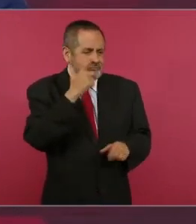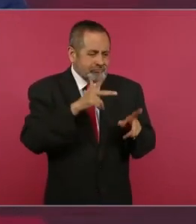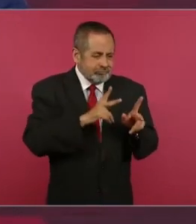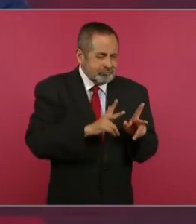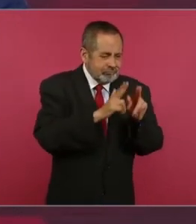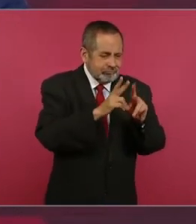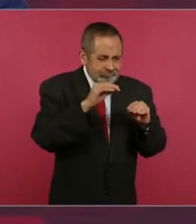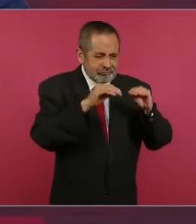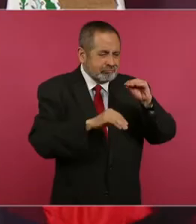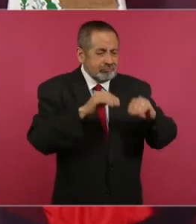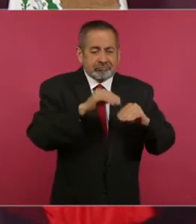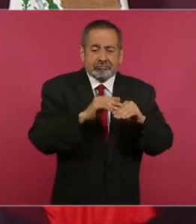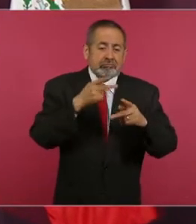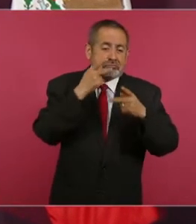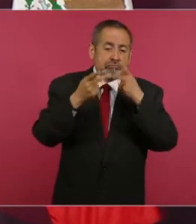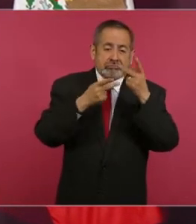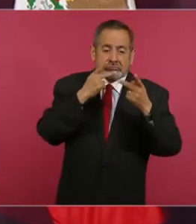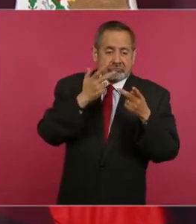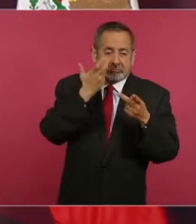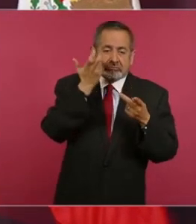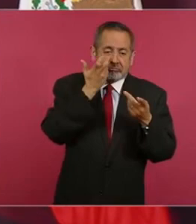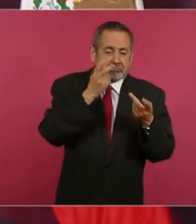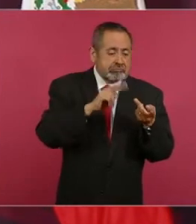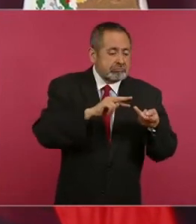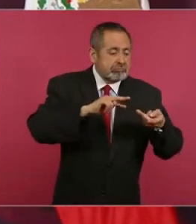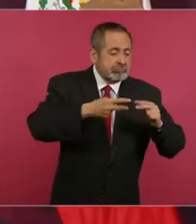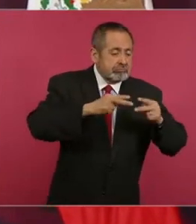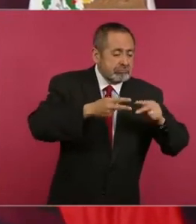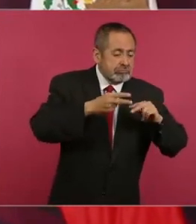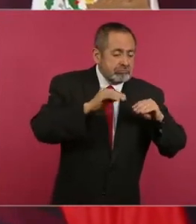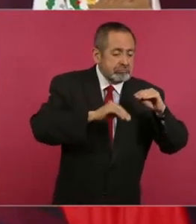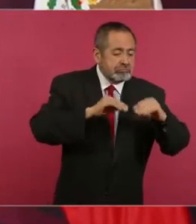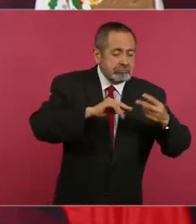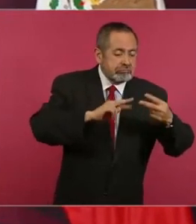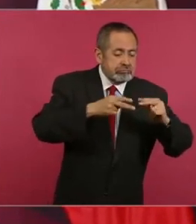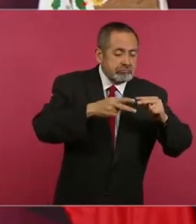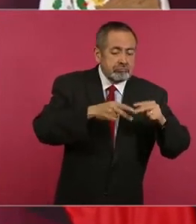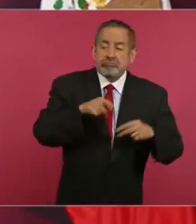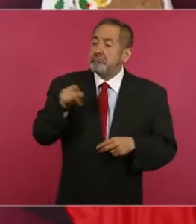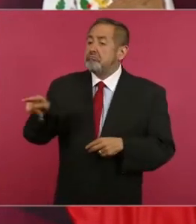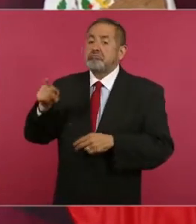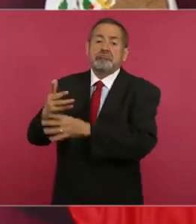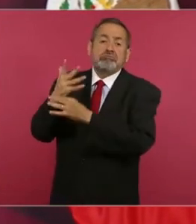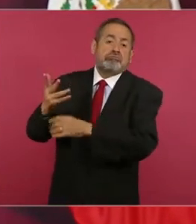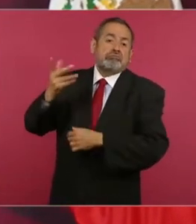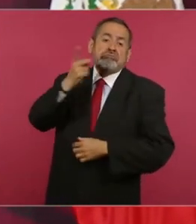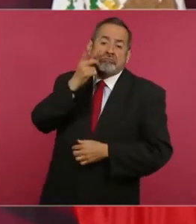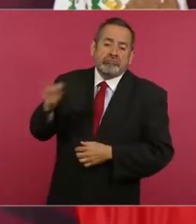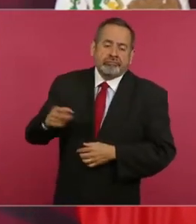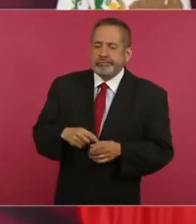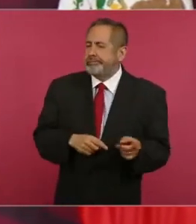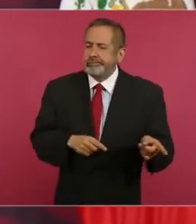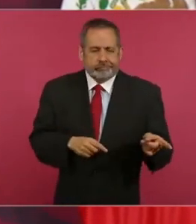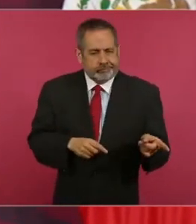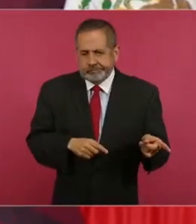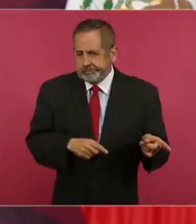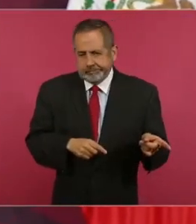lo que había dicho de manera burda